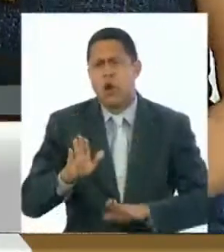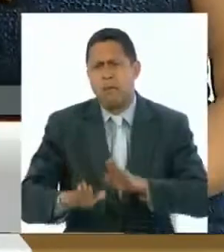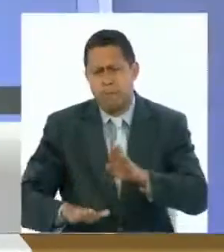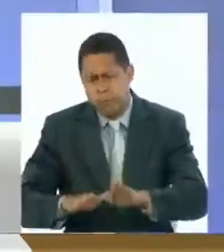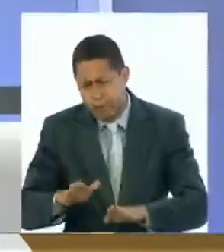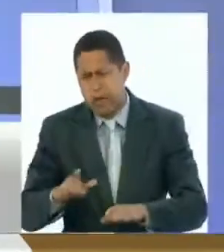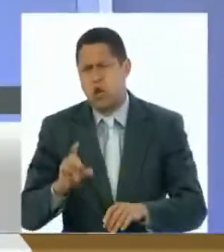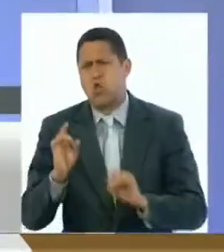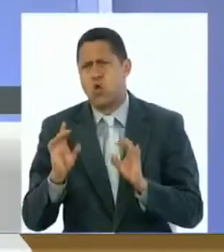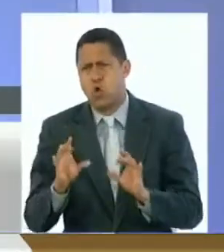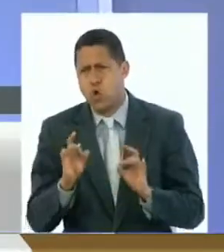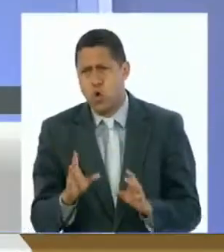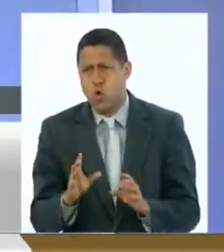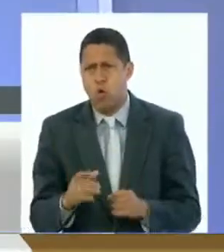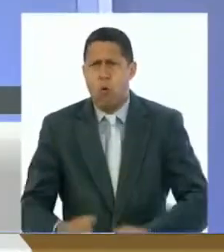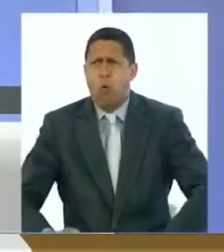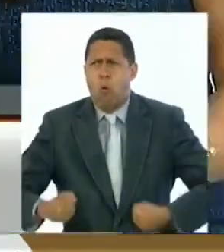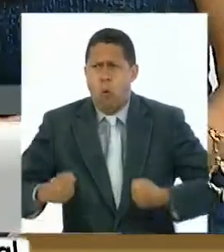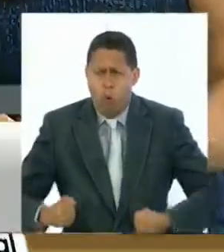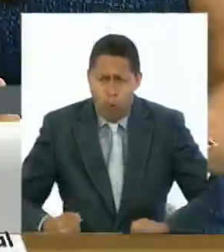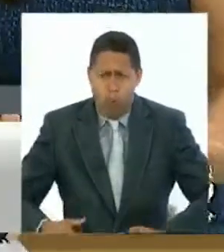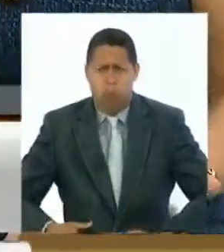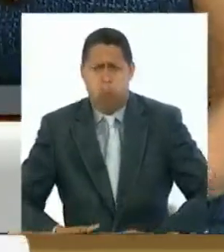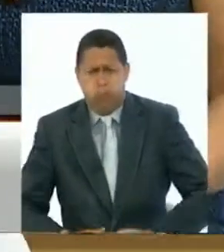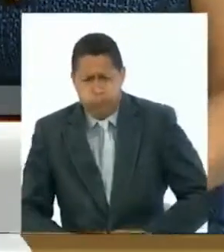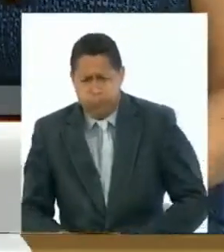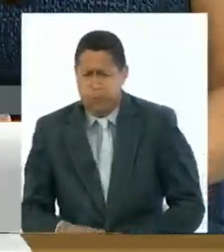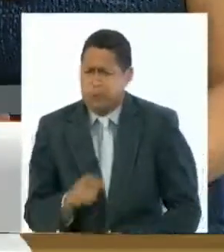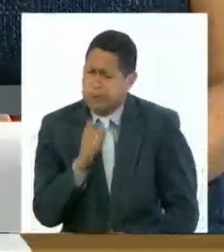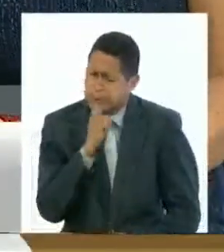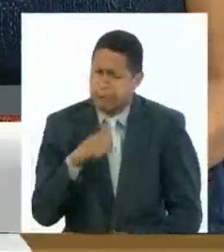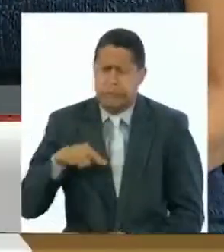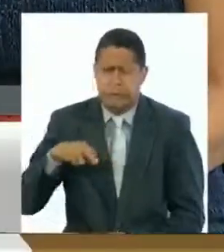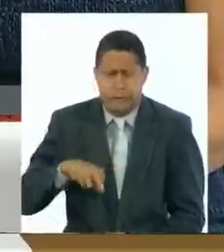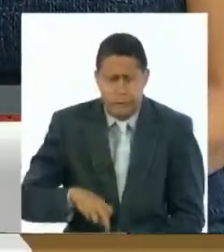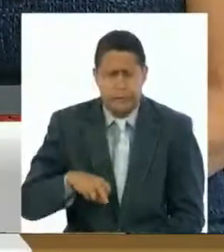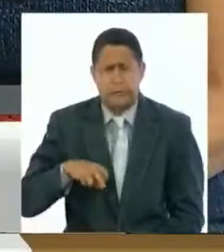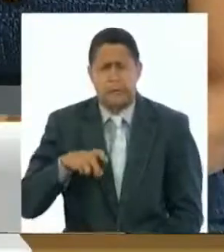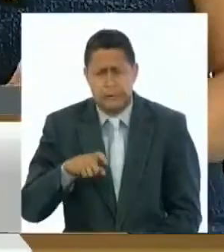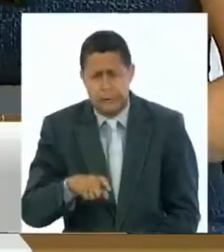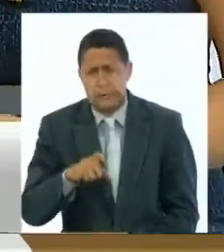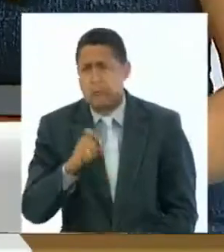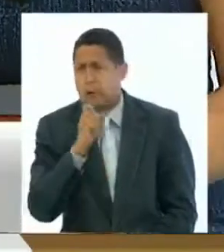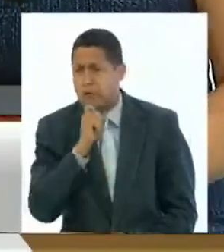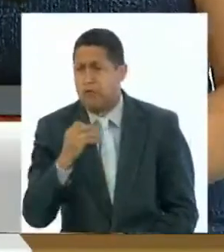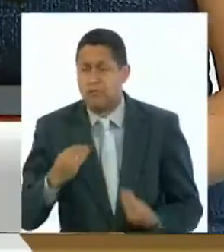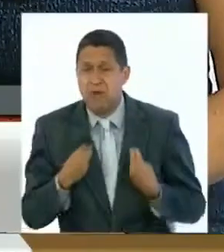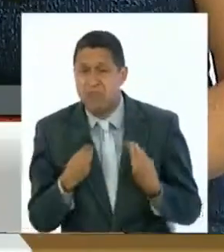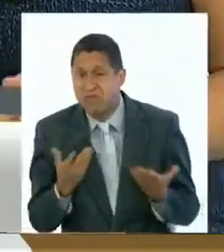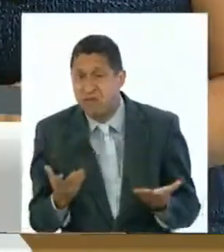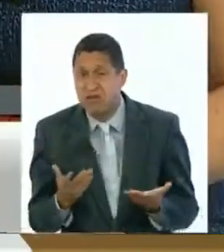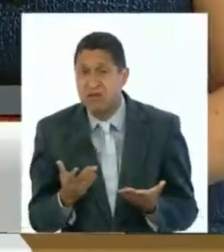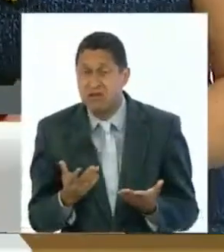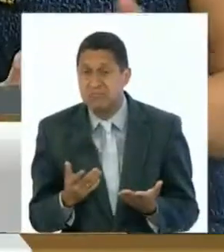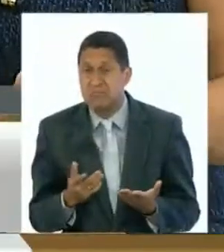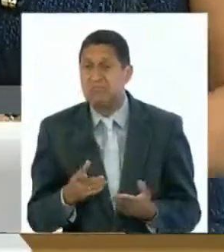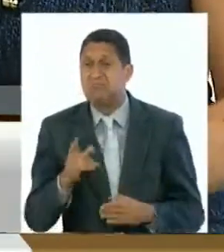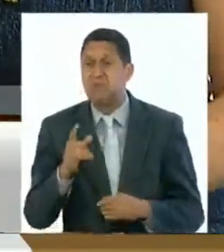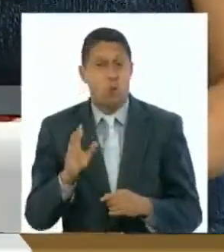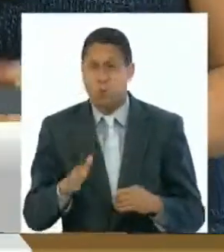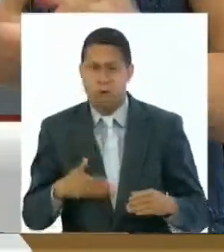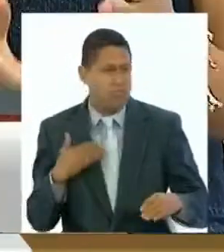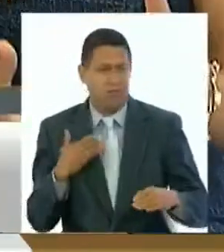articulares, ese exceso de peso te lleva a limitarte muchísimo en todo lo que es tu estilo de vida. Entonces te limita a